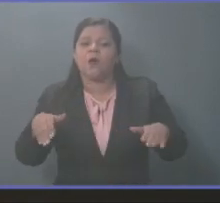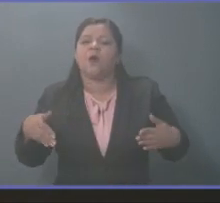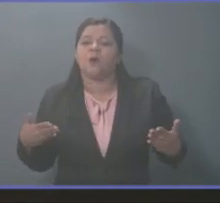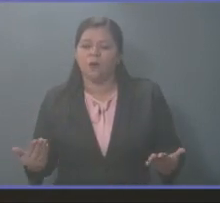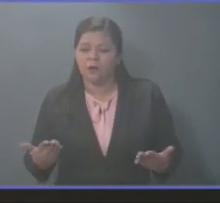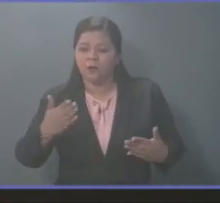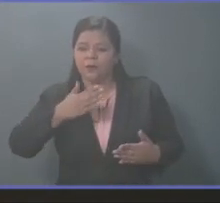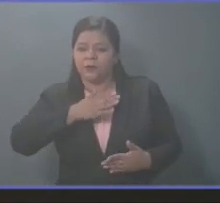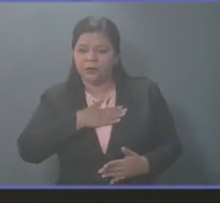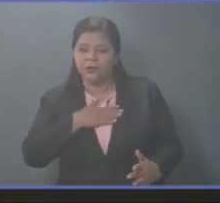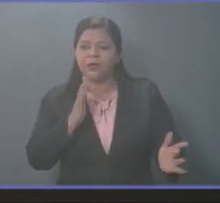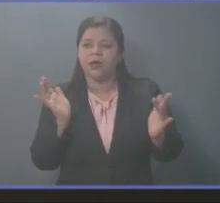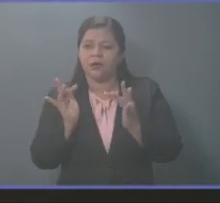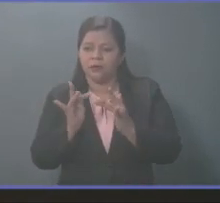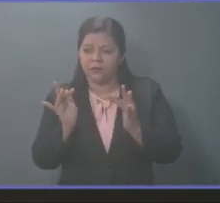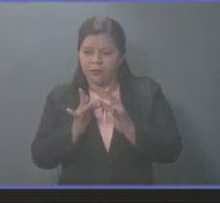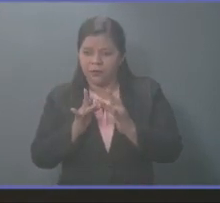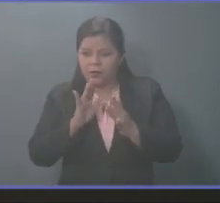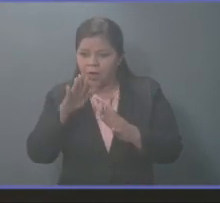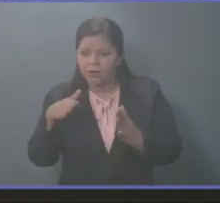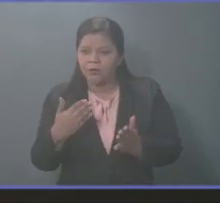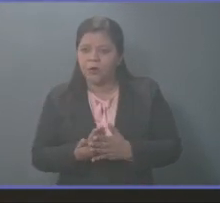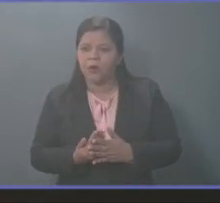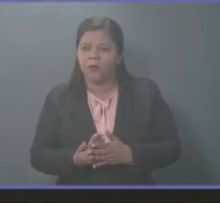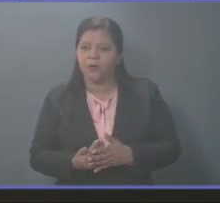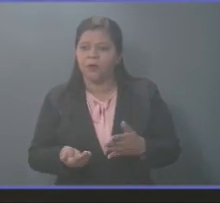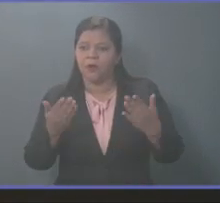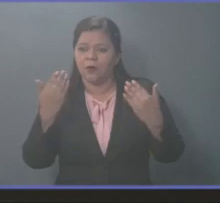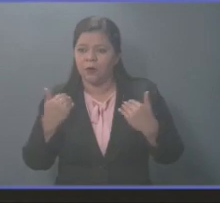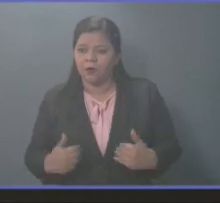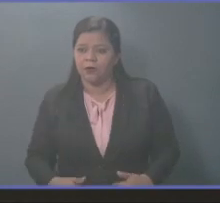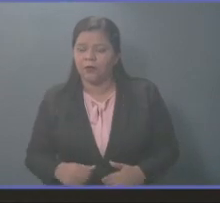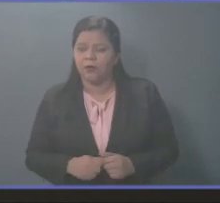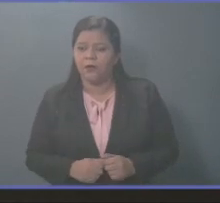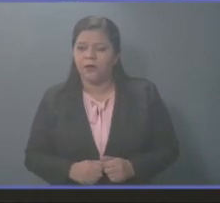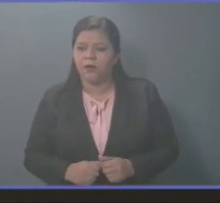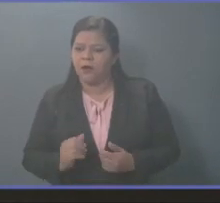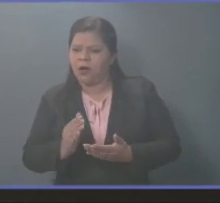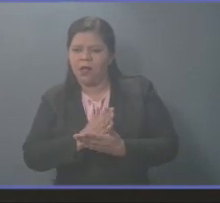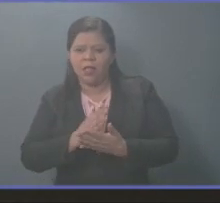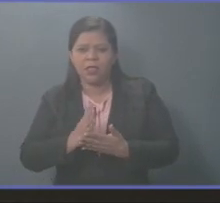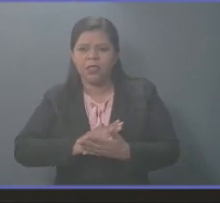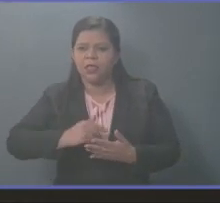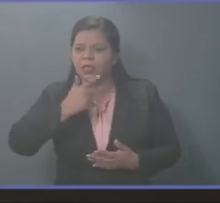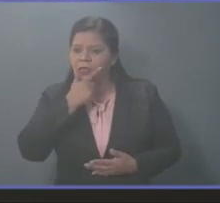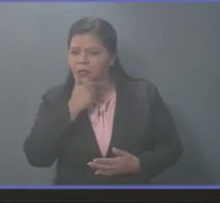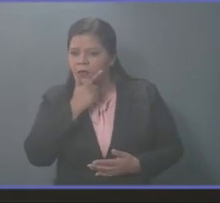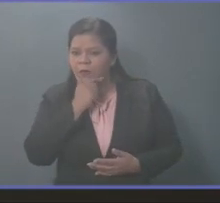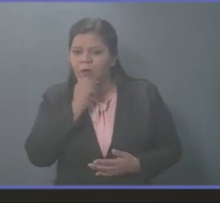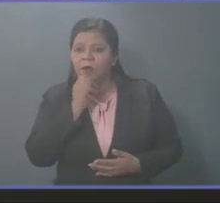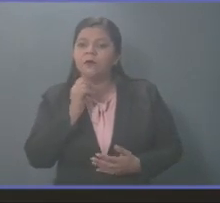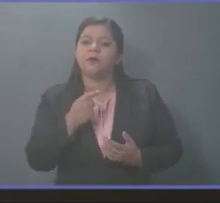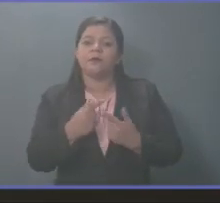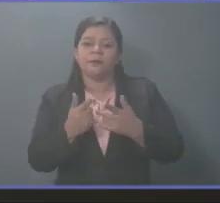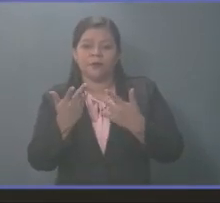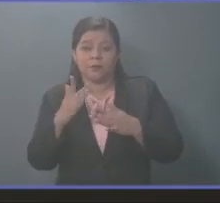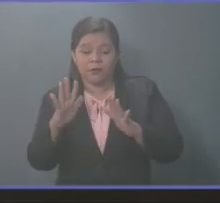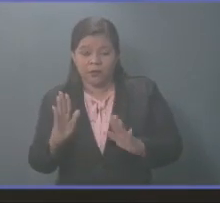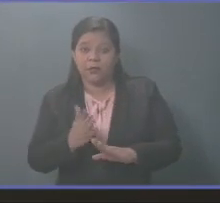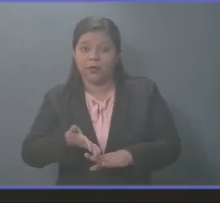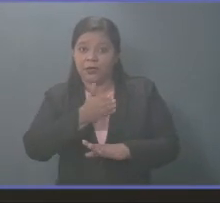el acercamiento a la verdad estos cuerpos. Nadie duda, y no por gusto, se